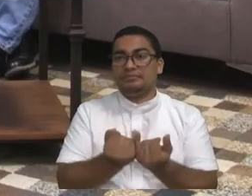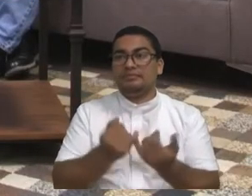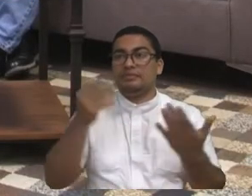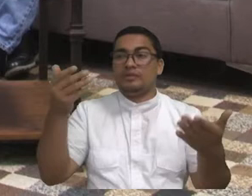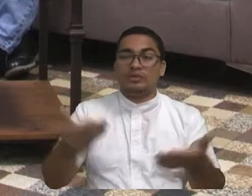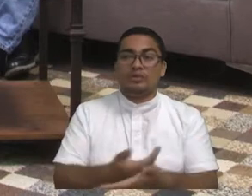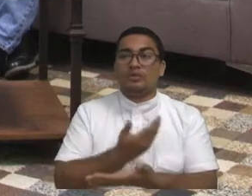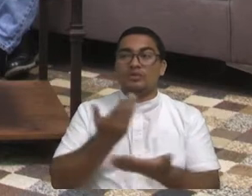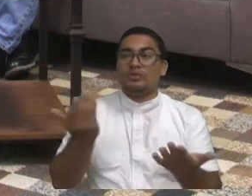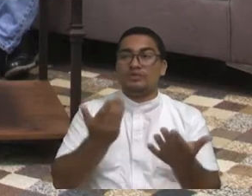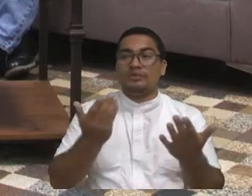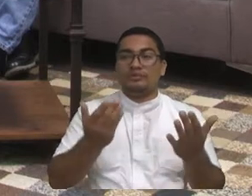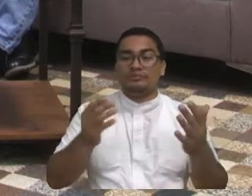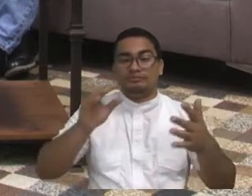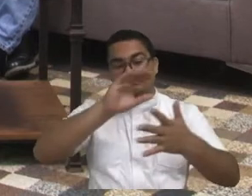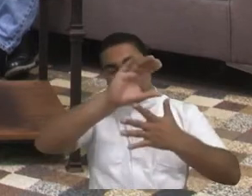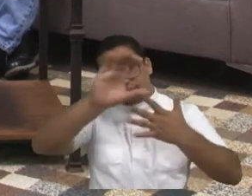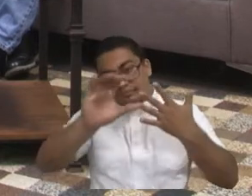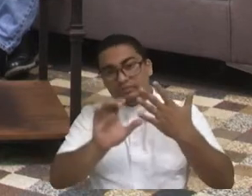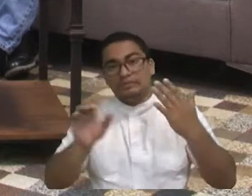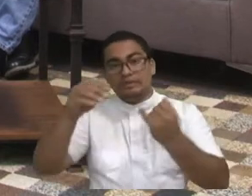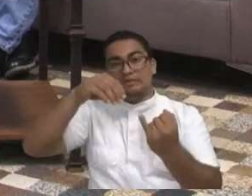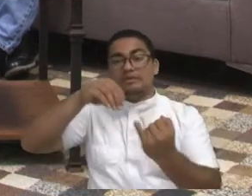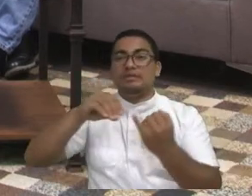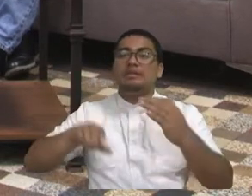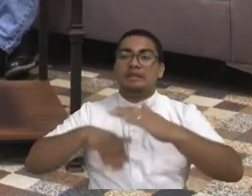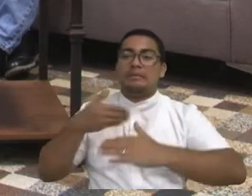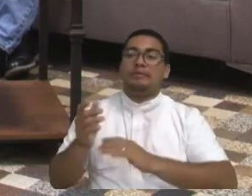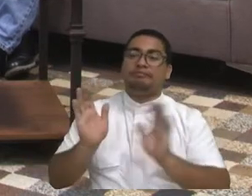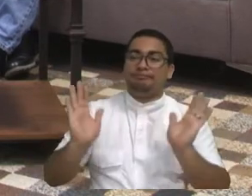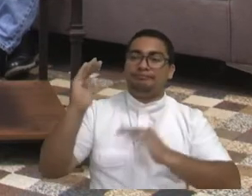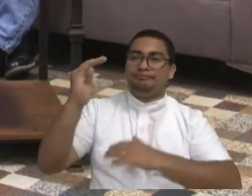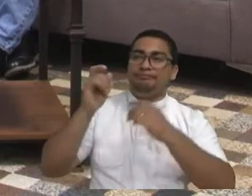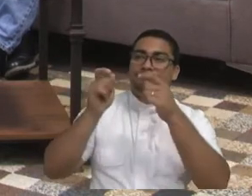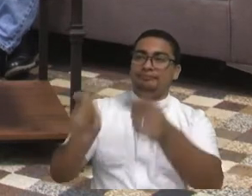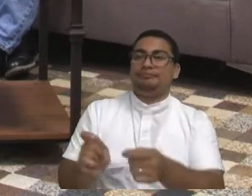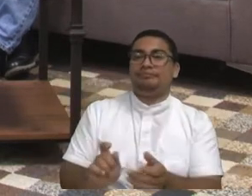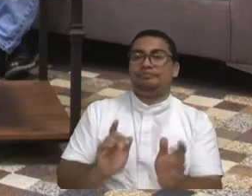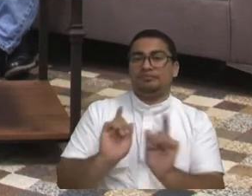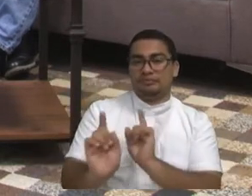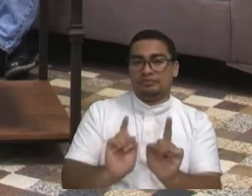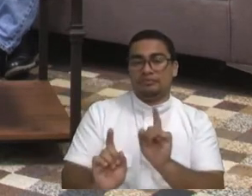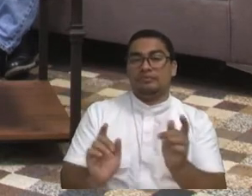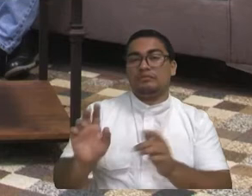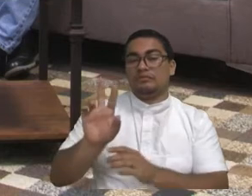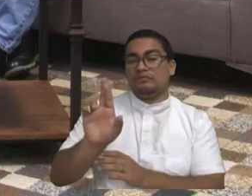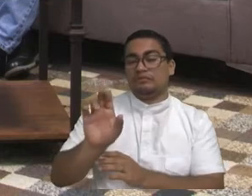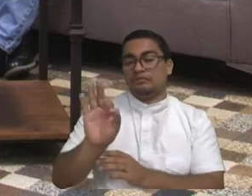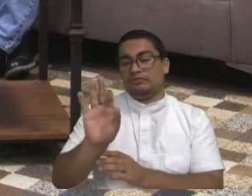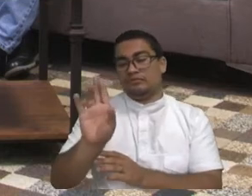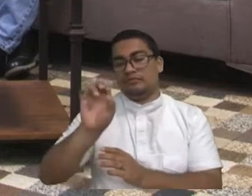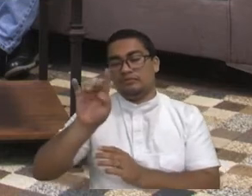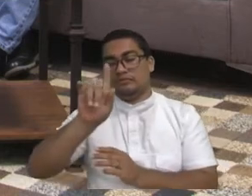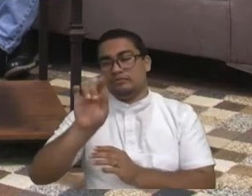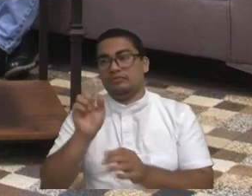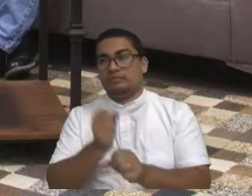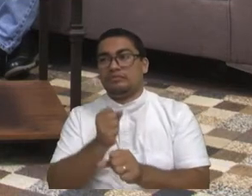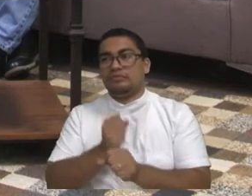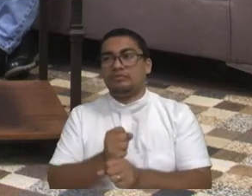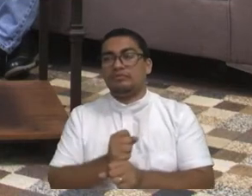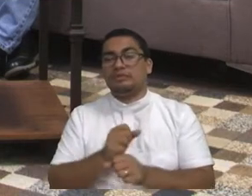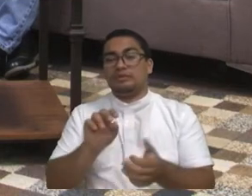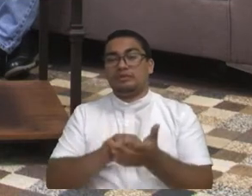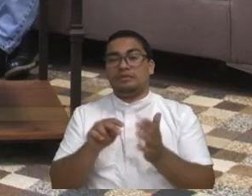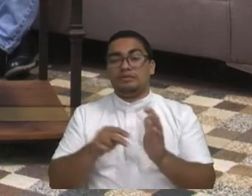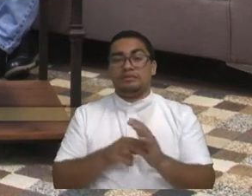técnica viene un nuevo proceso de certificación de competencias pues se ha creado un referente laboral y allí desglosa elementos